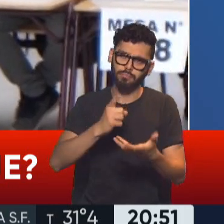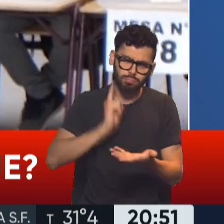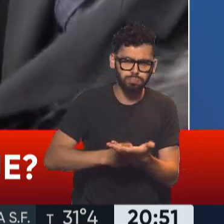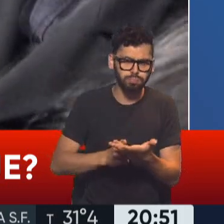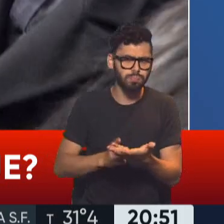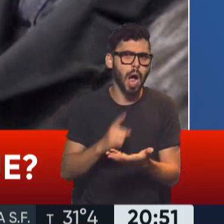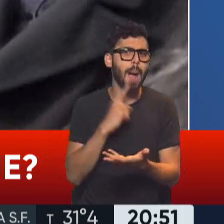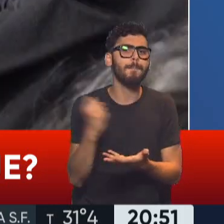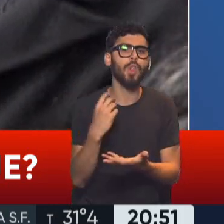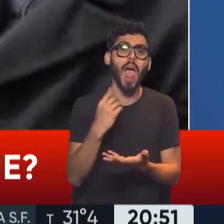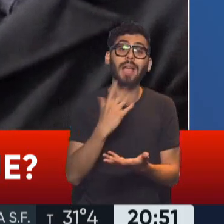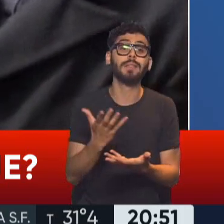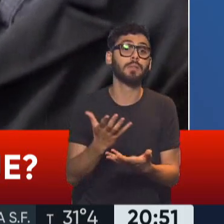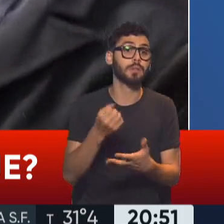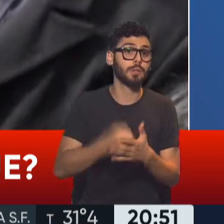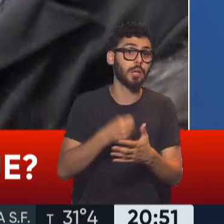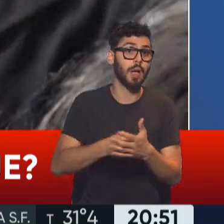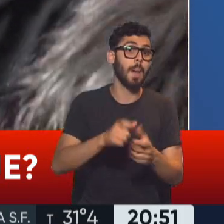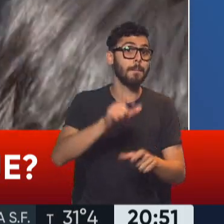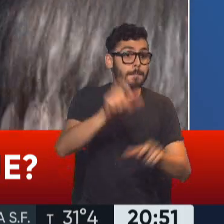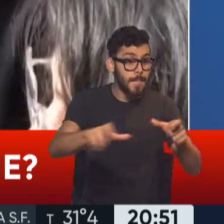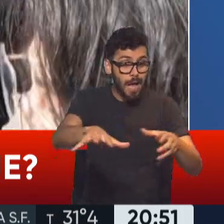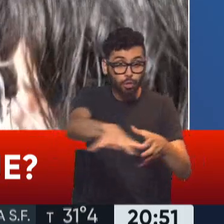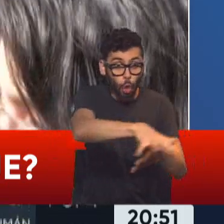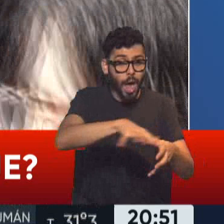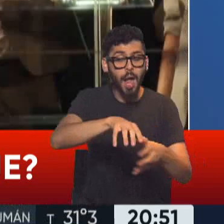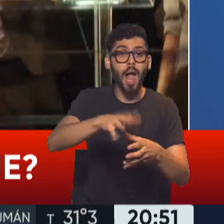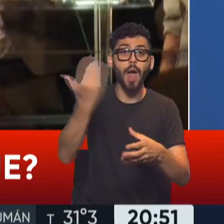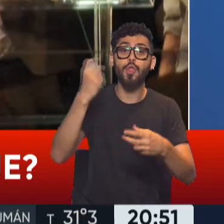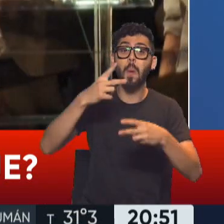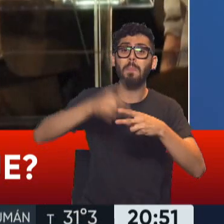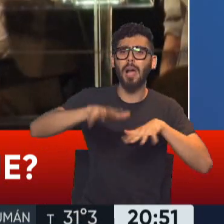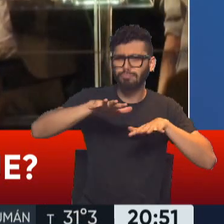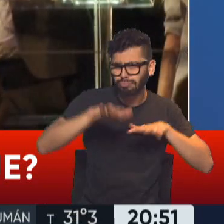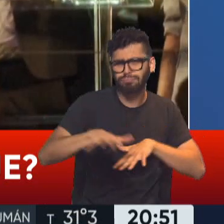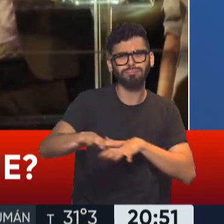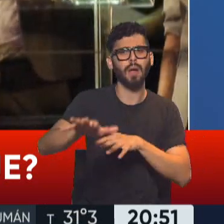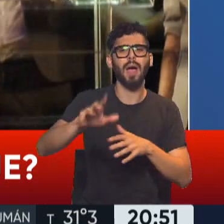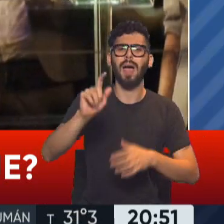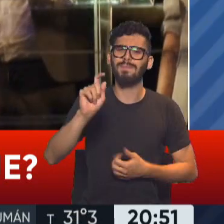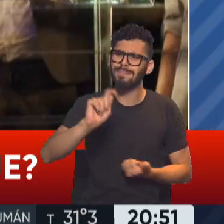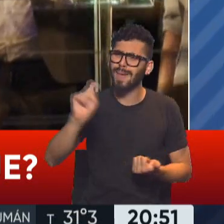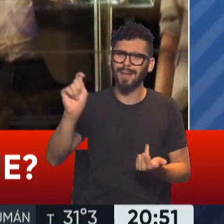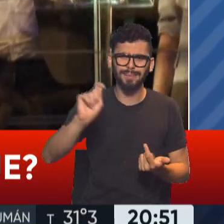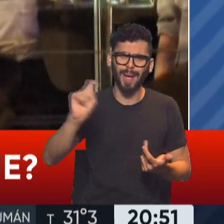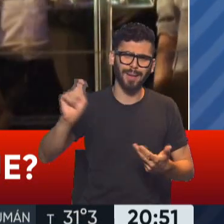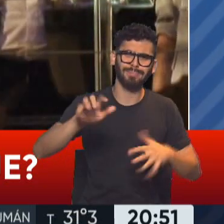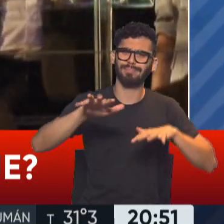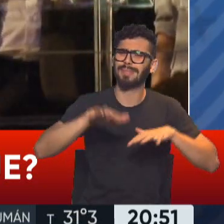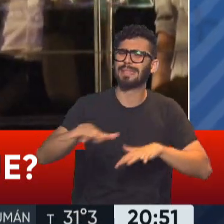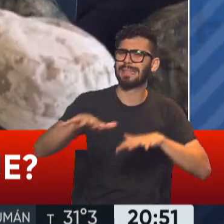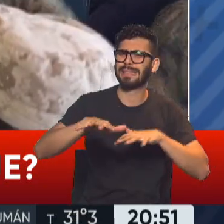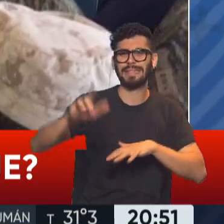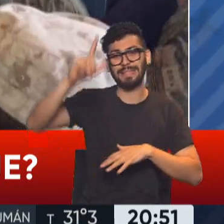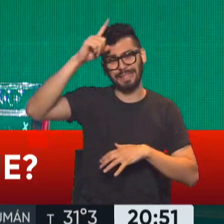muy importante, que es ir a buscar al votante que estuvo en la Plaza Baquedano, que estuvo durante meses combatiendo a los